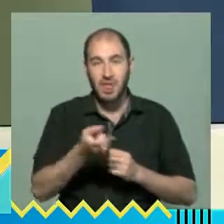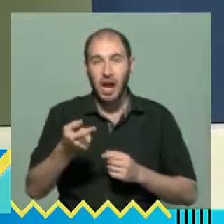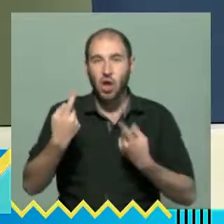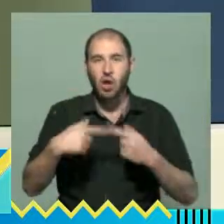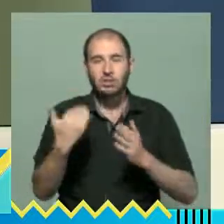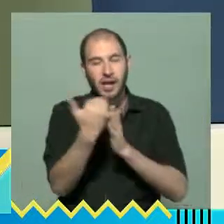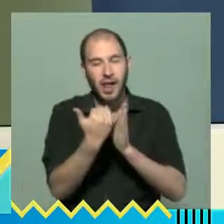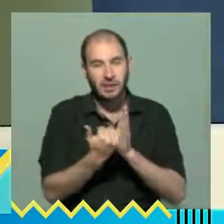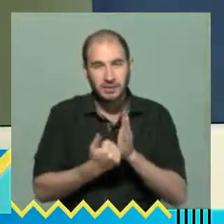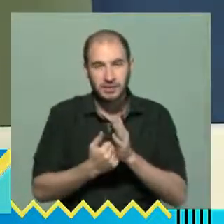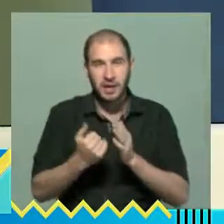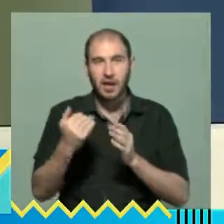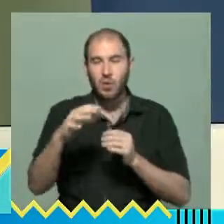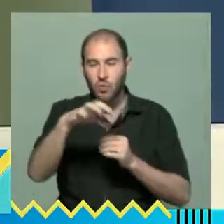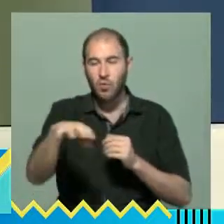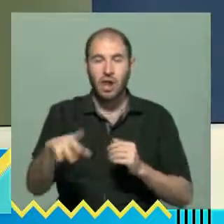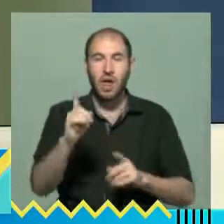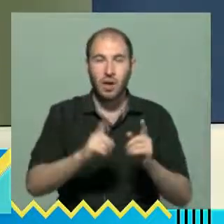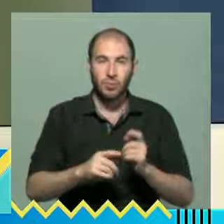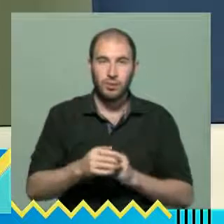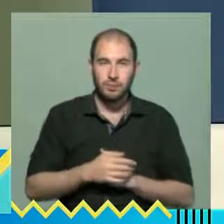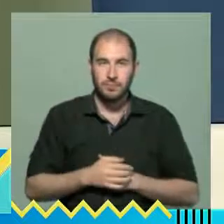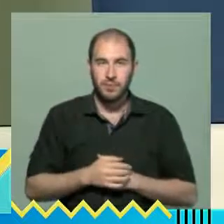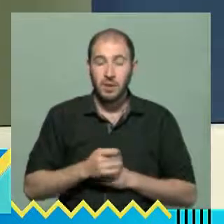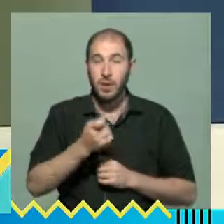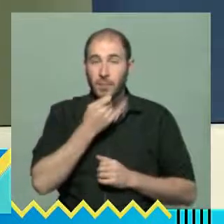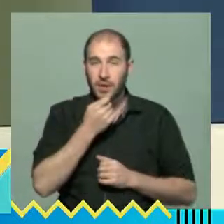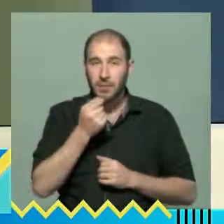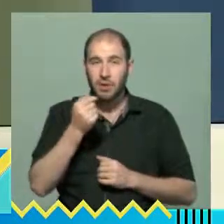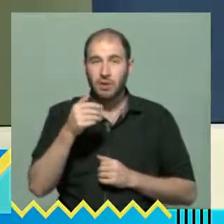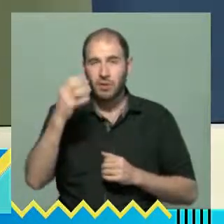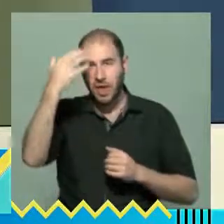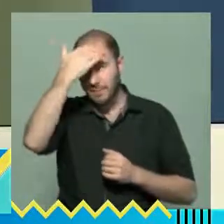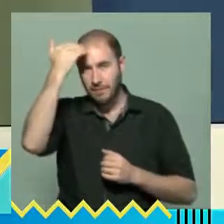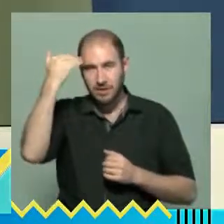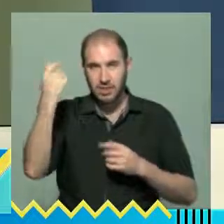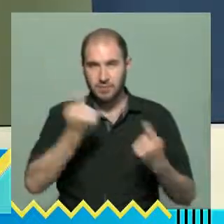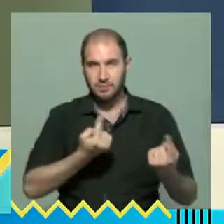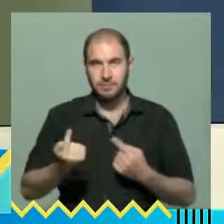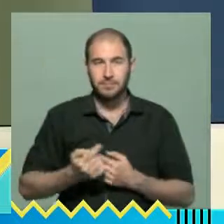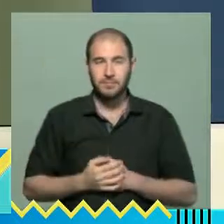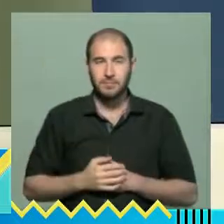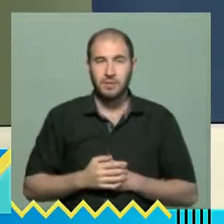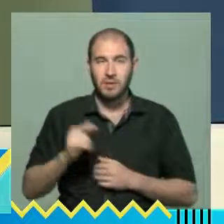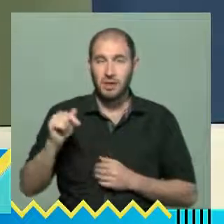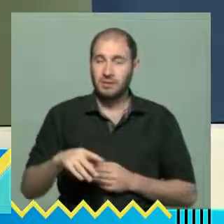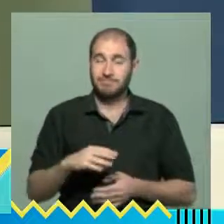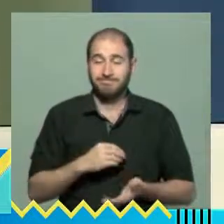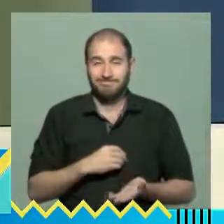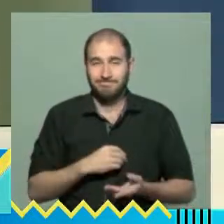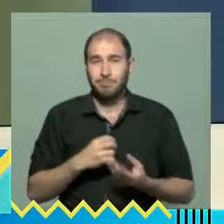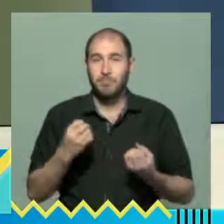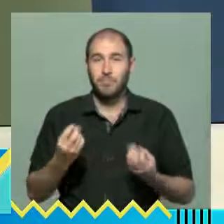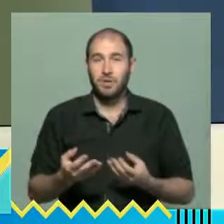aspectos y características a determinadas áreas lineales, como daba el ejemplo de los hemisferios y demás. Y realmente, y eso es lamentable, porque todavía